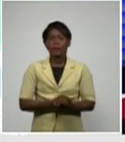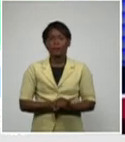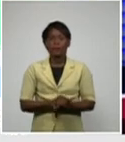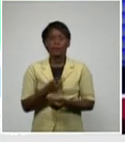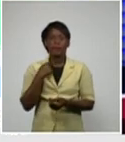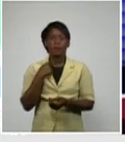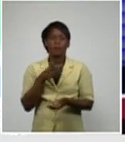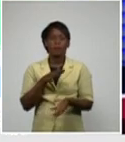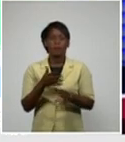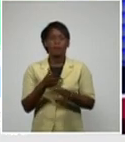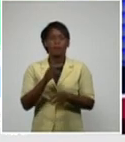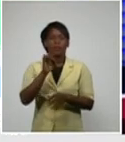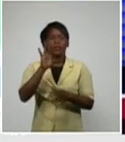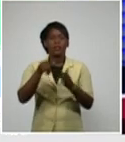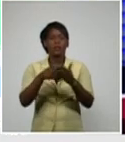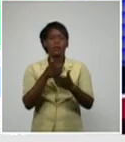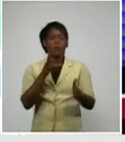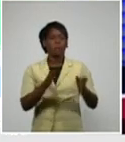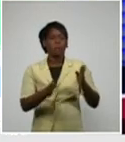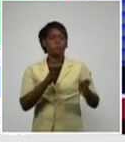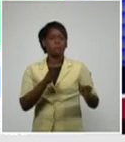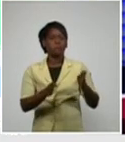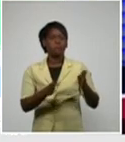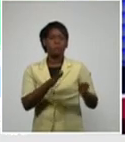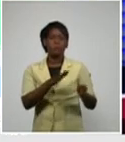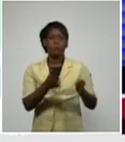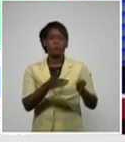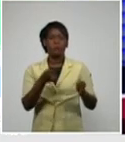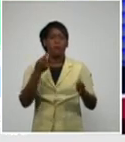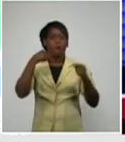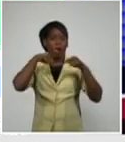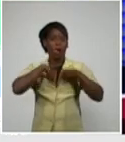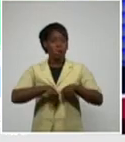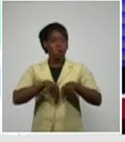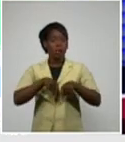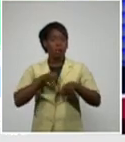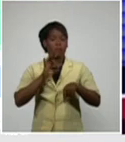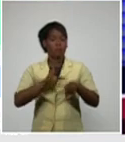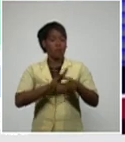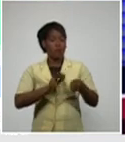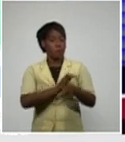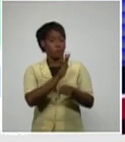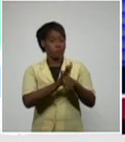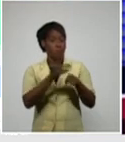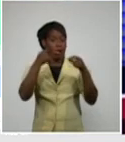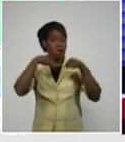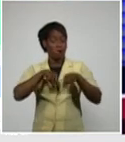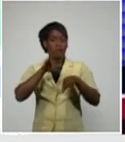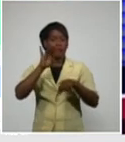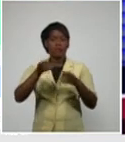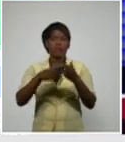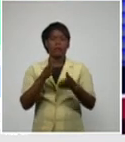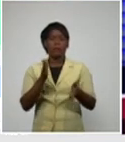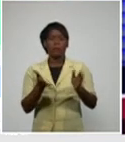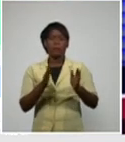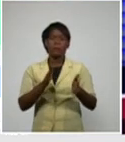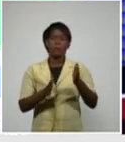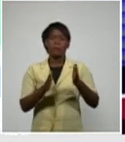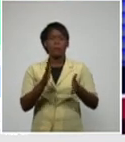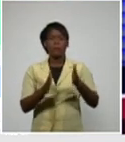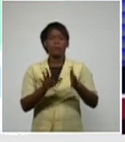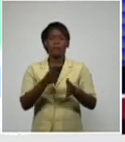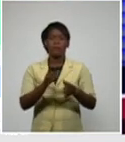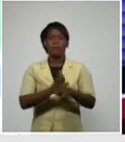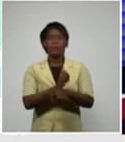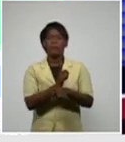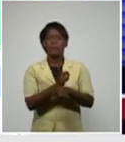últimos días. ¿Por qué? Porque es el periodo de incubación máximo de la enfermedad. Eso se le